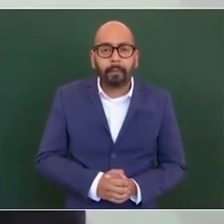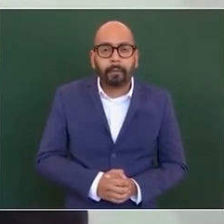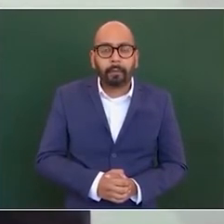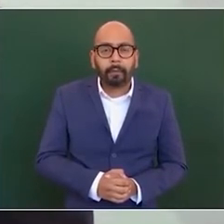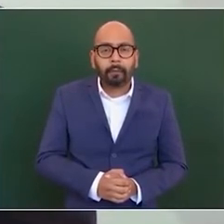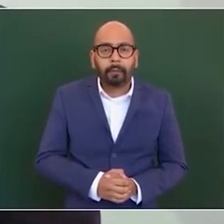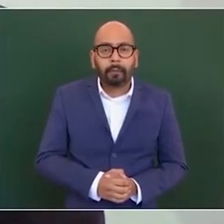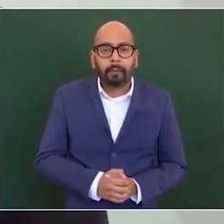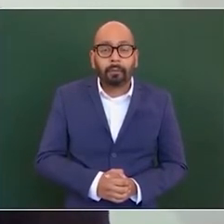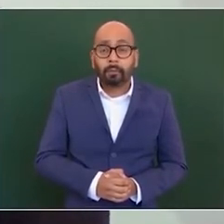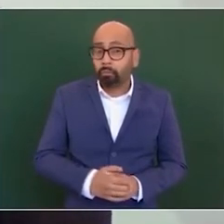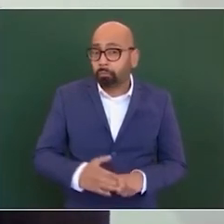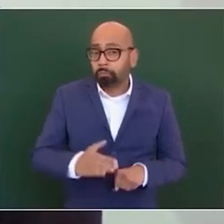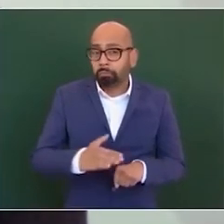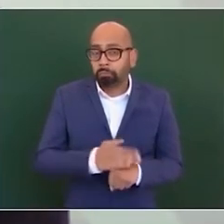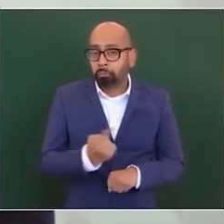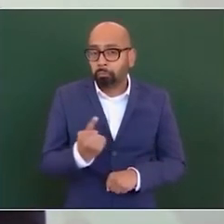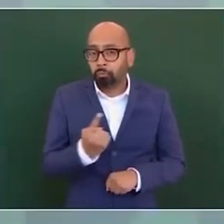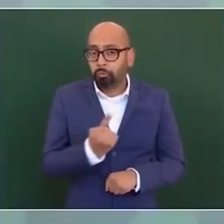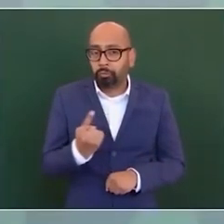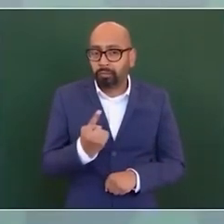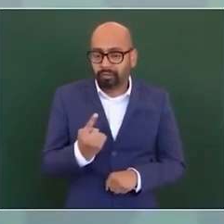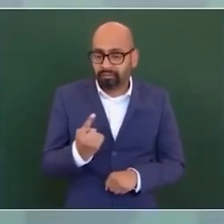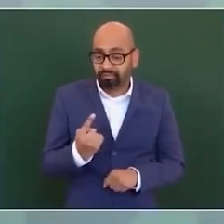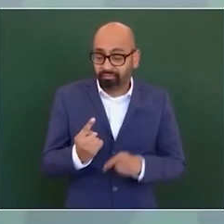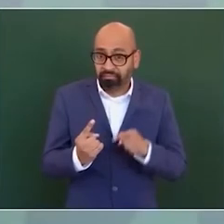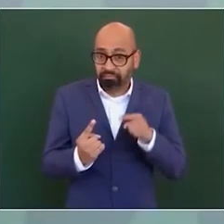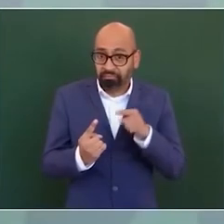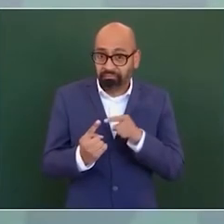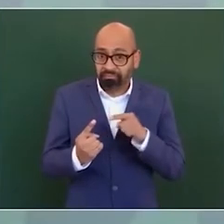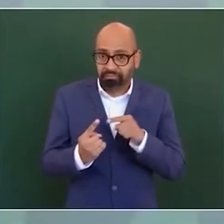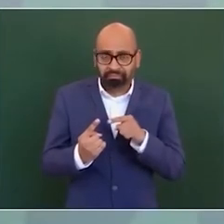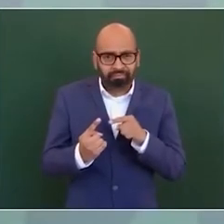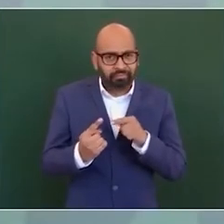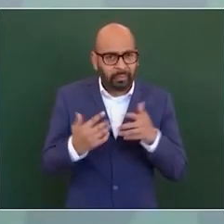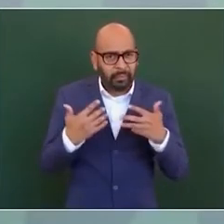tienen una capacidad para inventar.